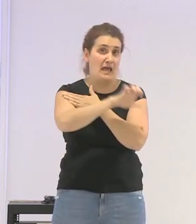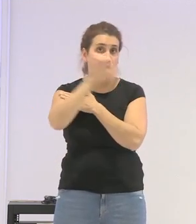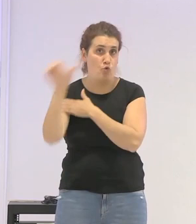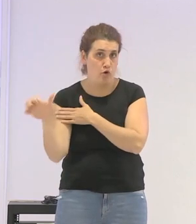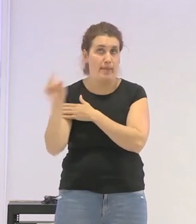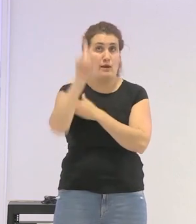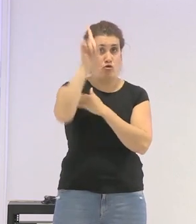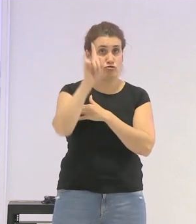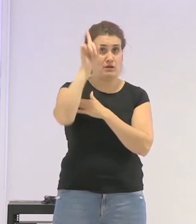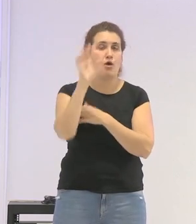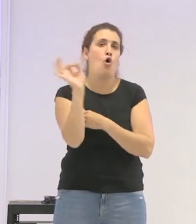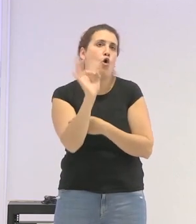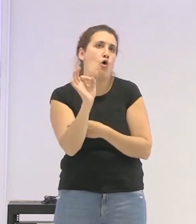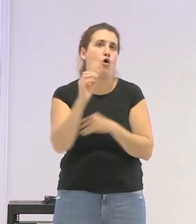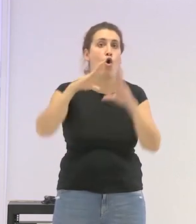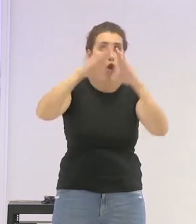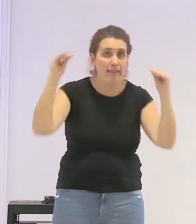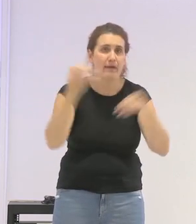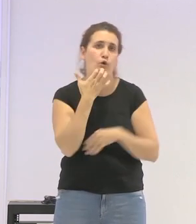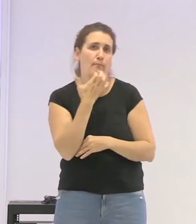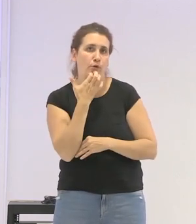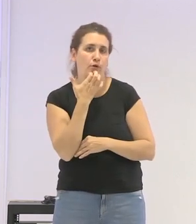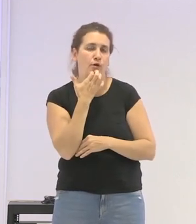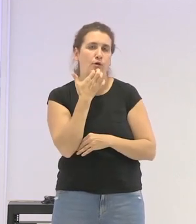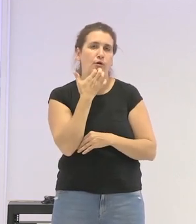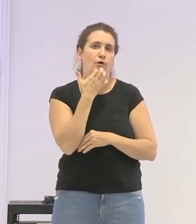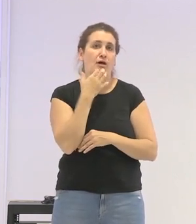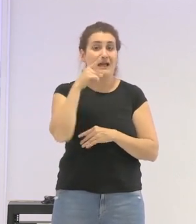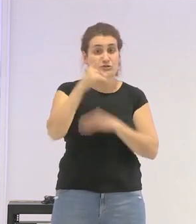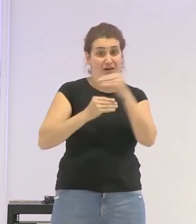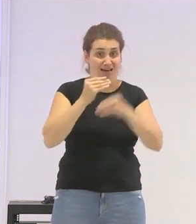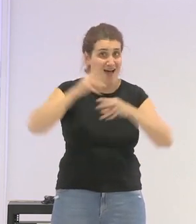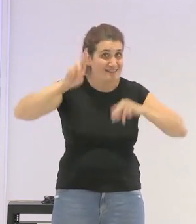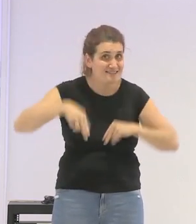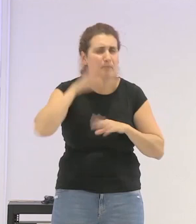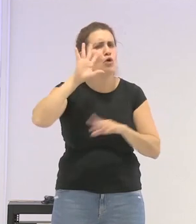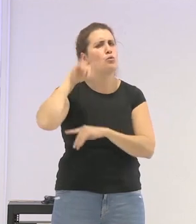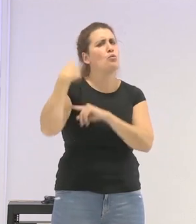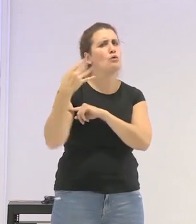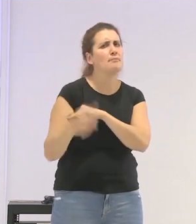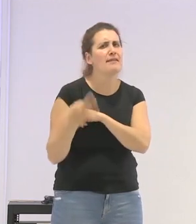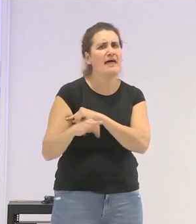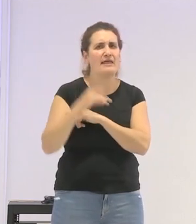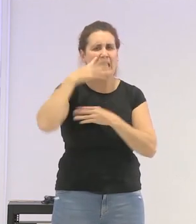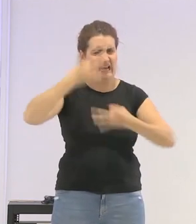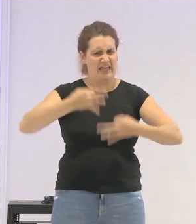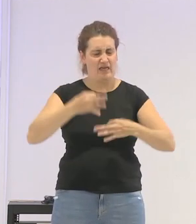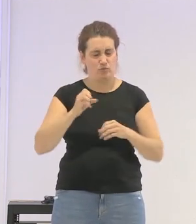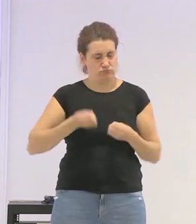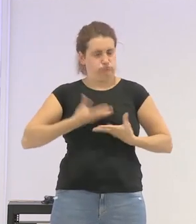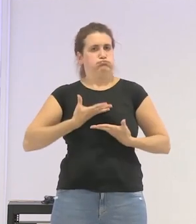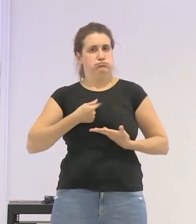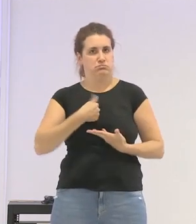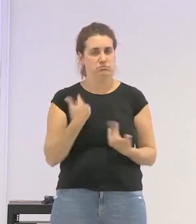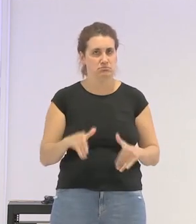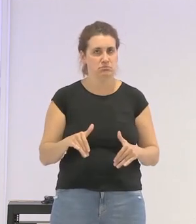de Europa del Norte o de Holanda, por ejemplo, ¿no? Entonces, eso se hace así, pero claro, luego es verdad que la realidad te sorprende. Una, pues, por ejemplo,